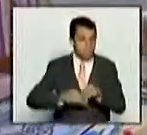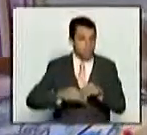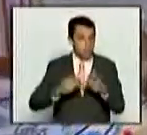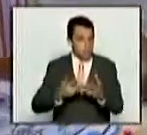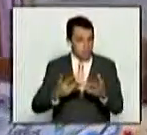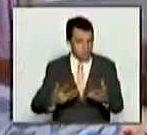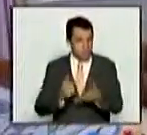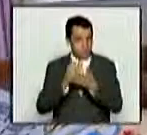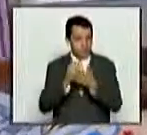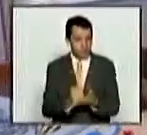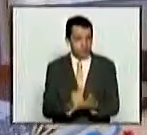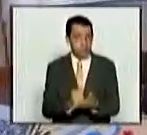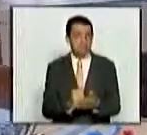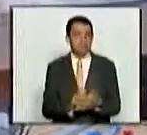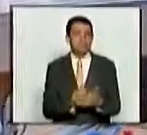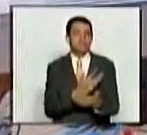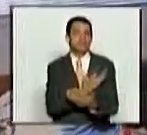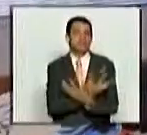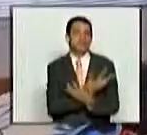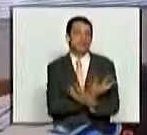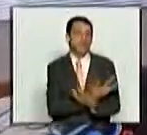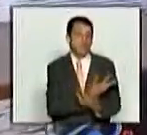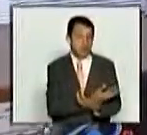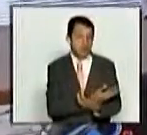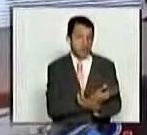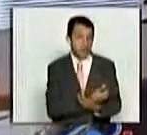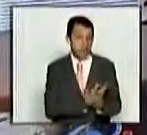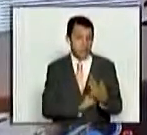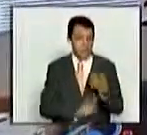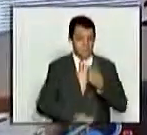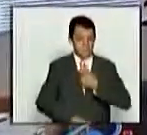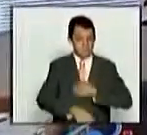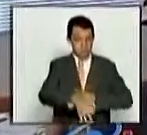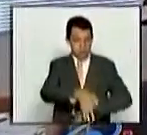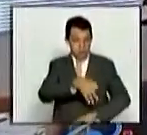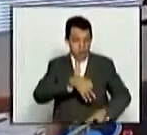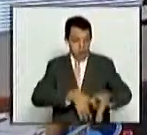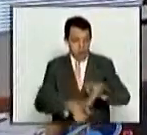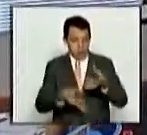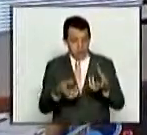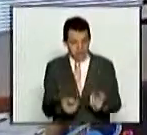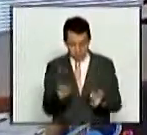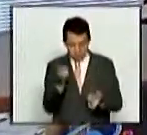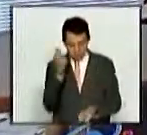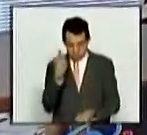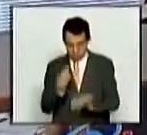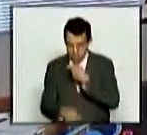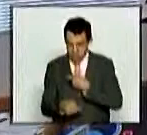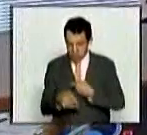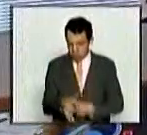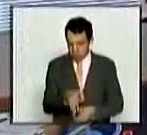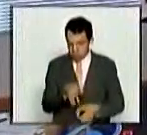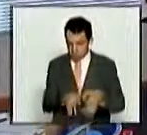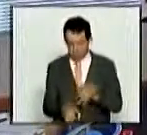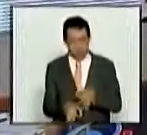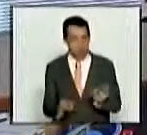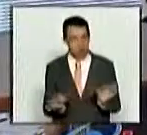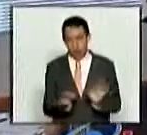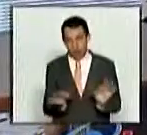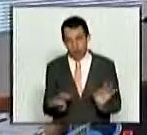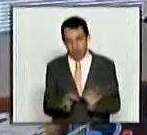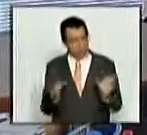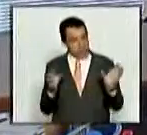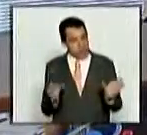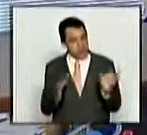tipo de ayudas biológicas, sin ser este un programa de medicina alternativa ni de naturismo, nada. Este es